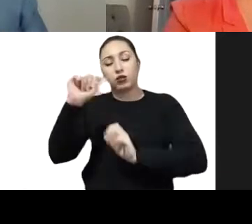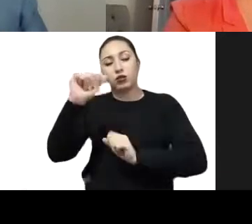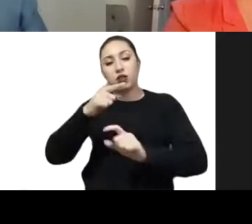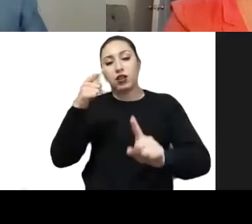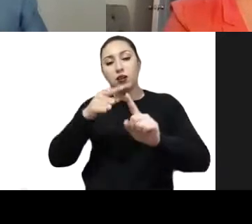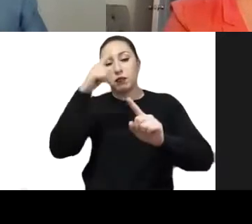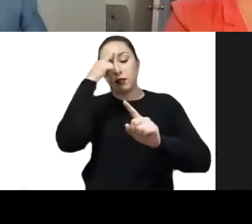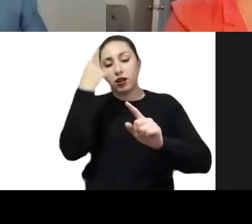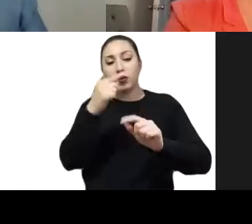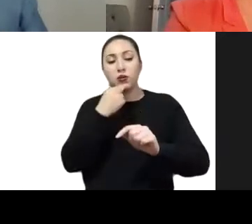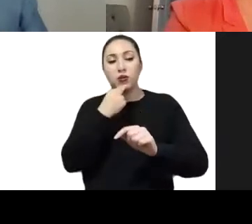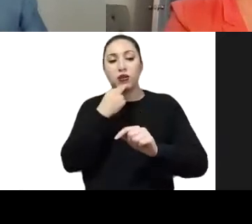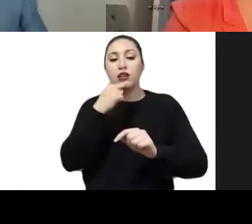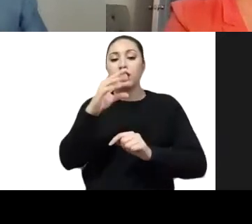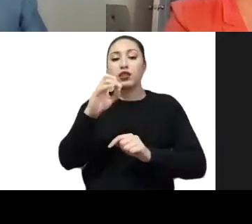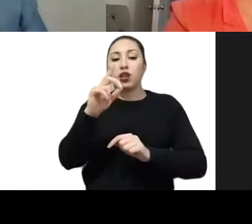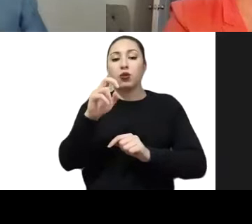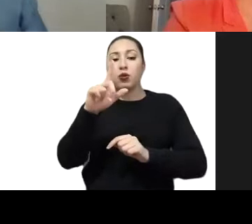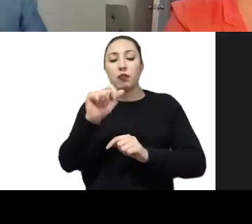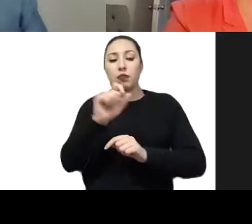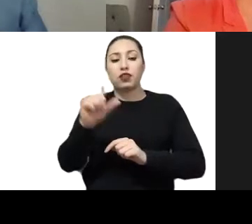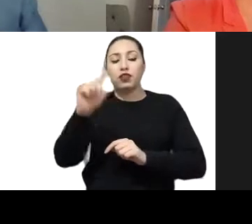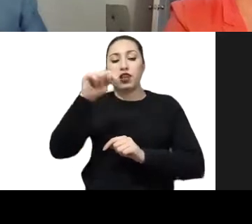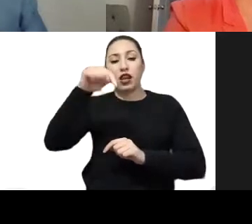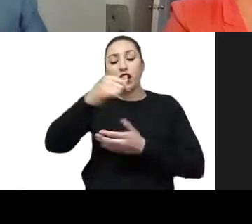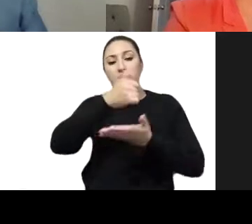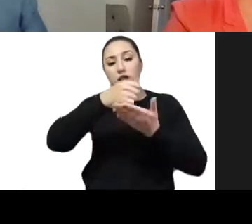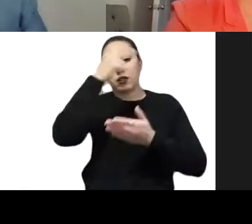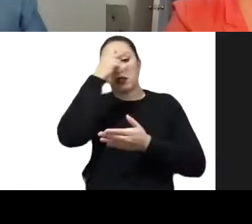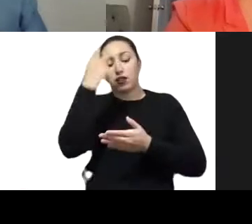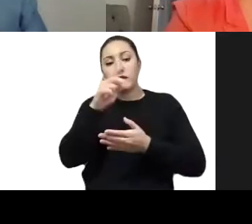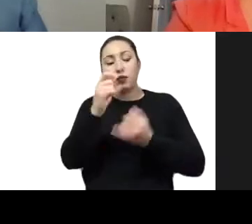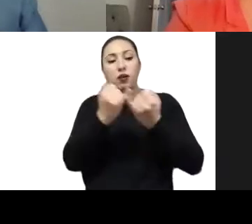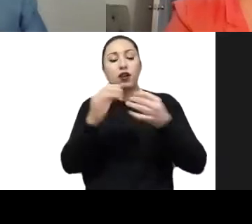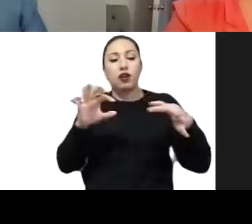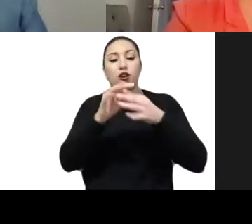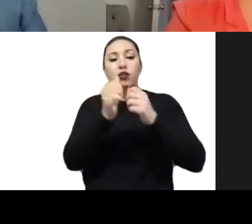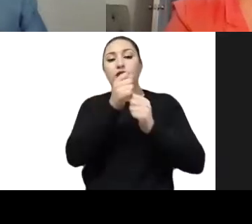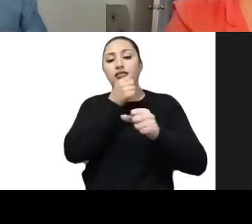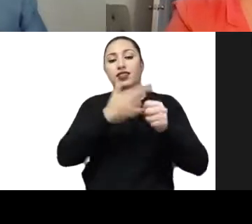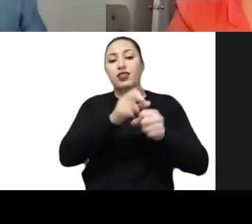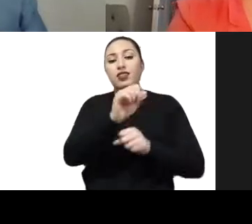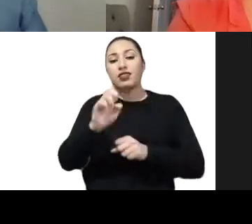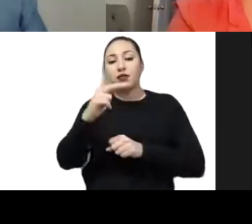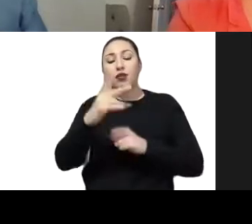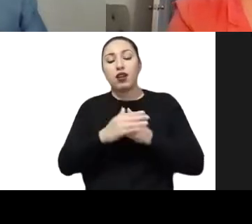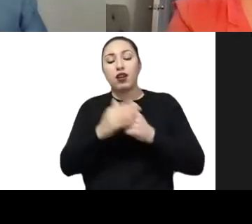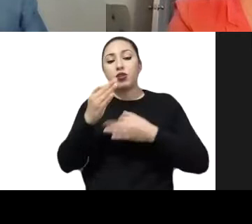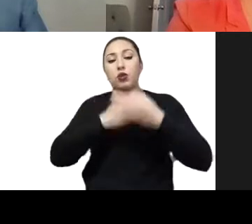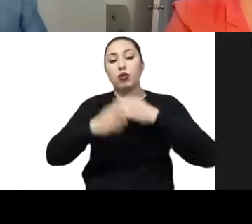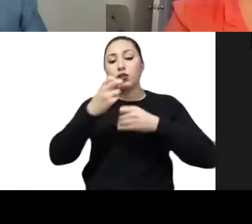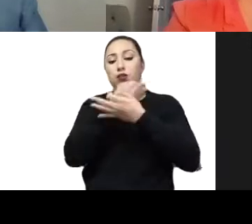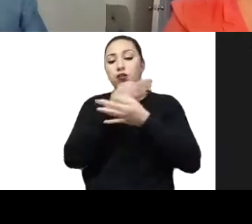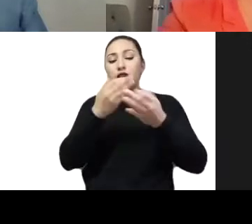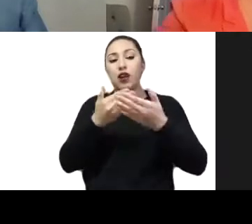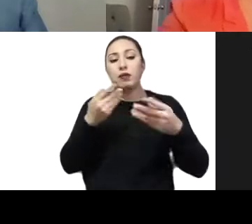al ejercicio de las profesiones en la Ciudad de México de la Secretaría de Educación Pública, publicado el 5 de